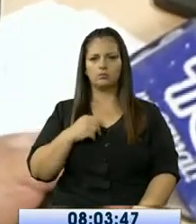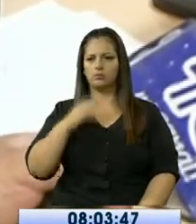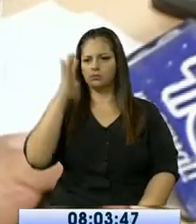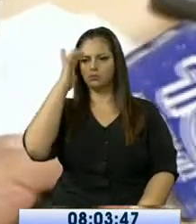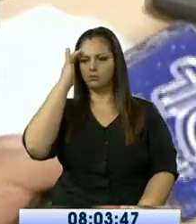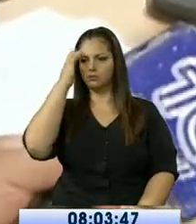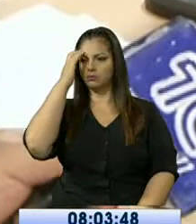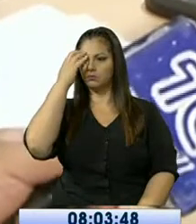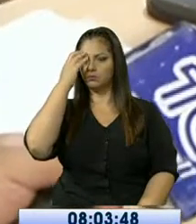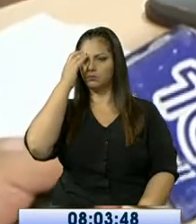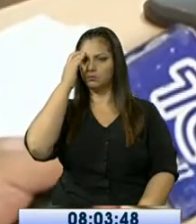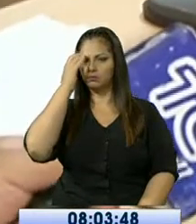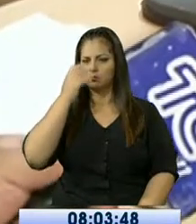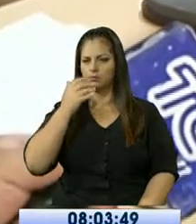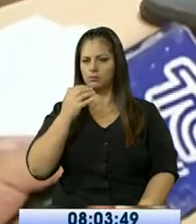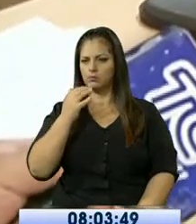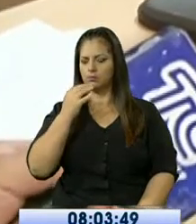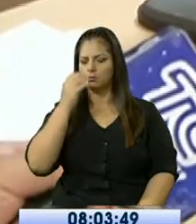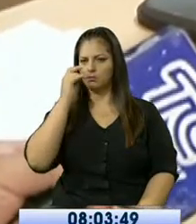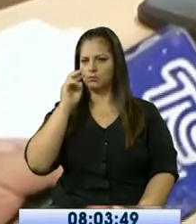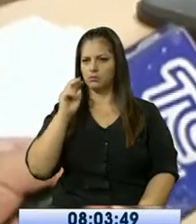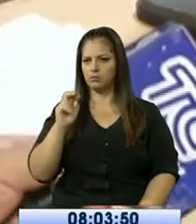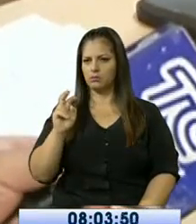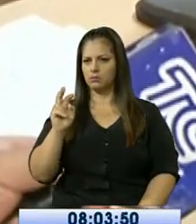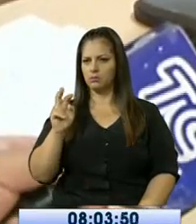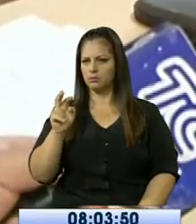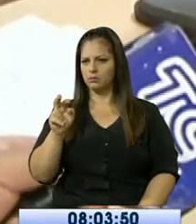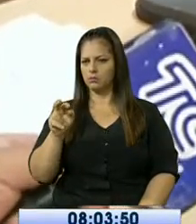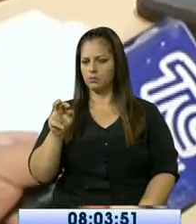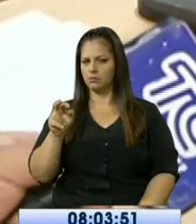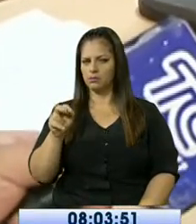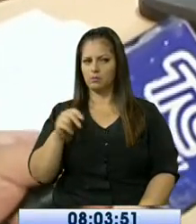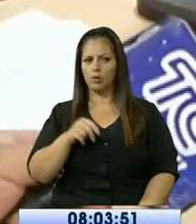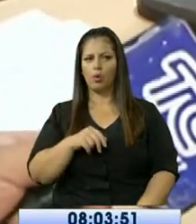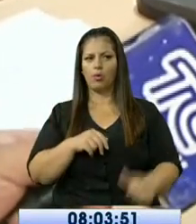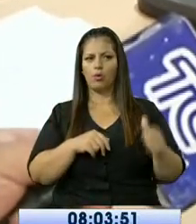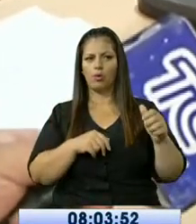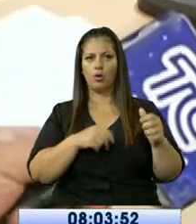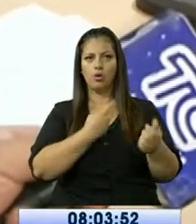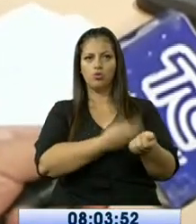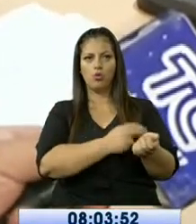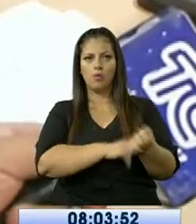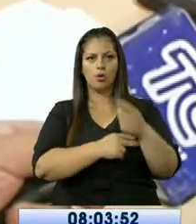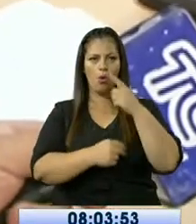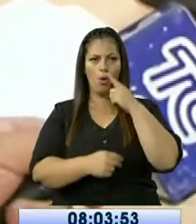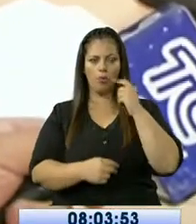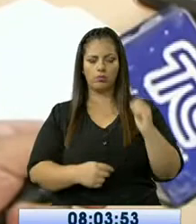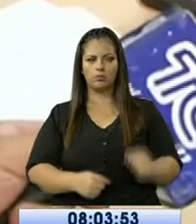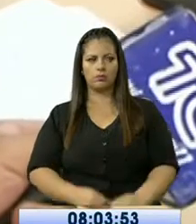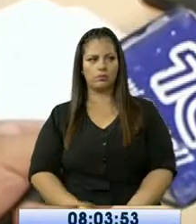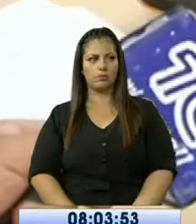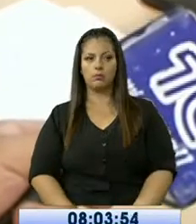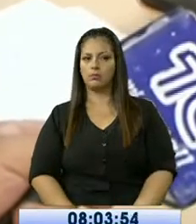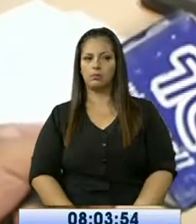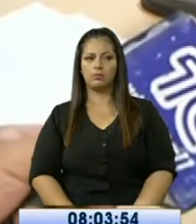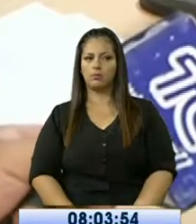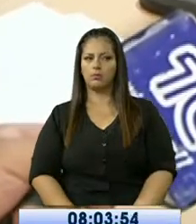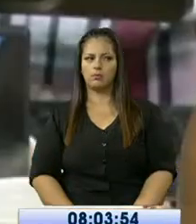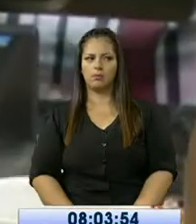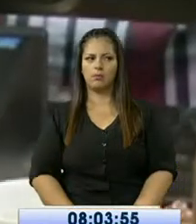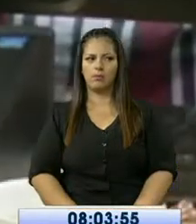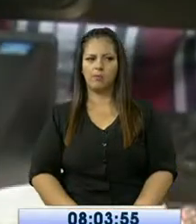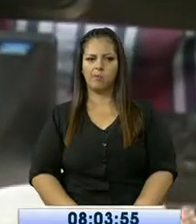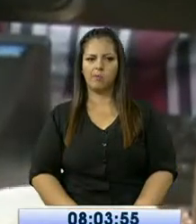yo le digo, le hago señas así, son ladrones, le digo. Entonces de ahí mi sobrino no me cachó. Entonces de ahí mi suegra ya se había dado cuenta, ya salió